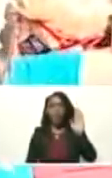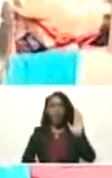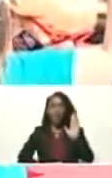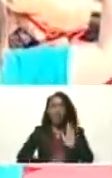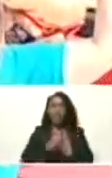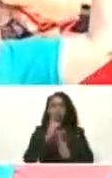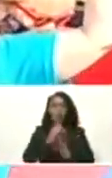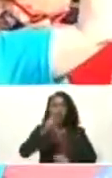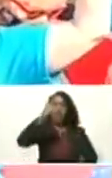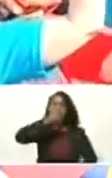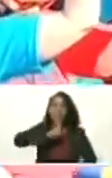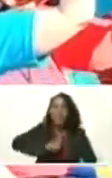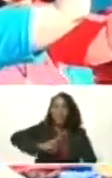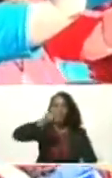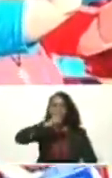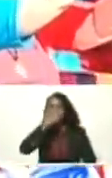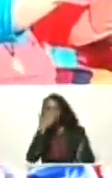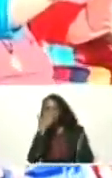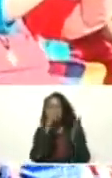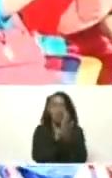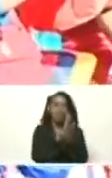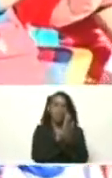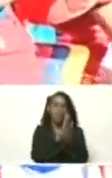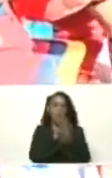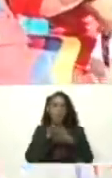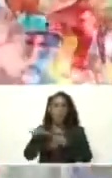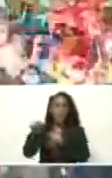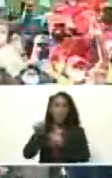desarrollando la resistencia frente al imperialismo,